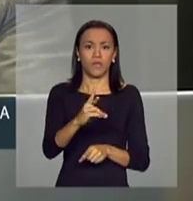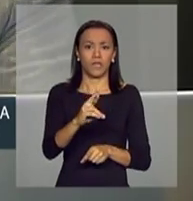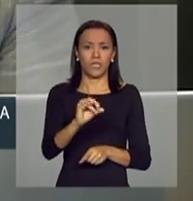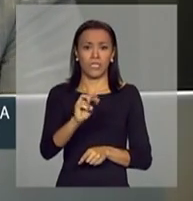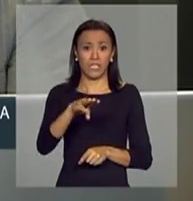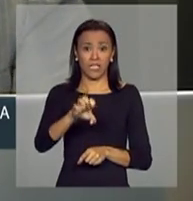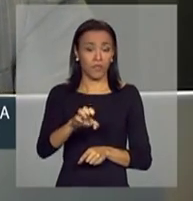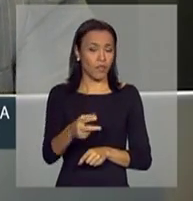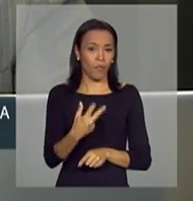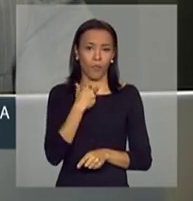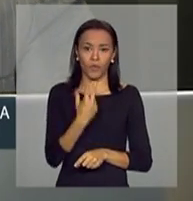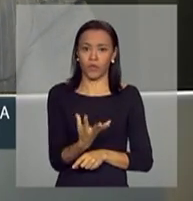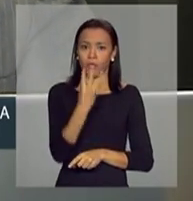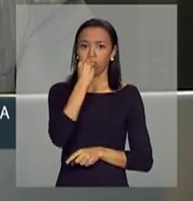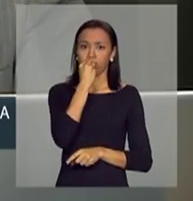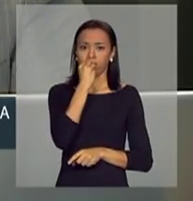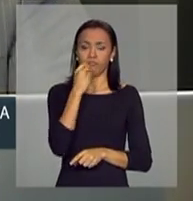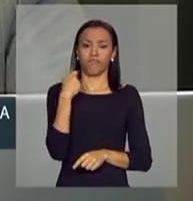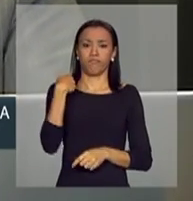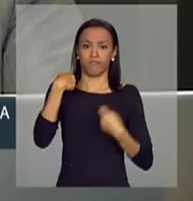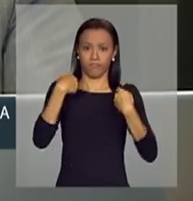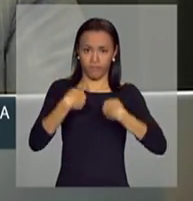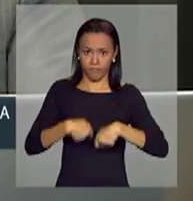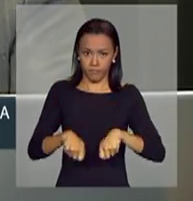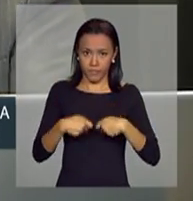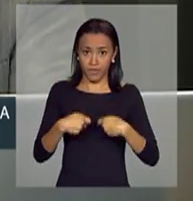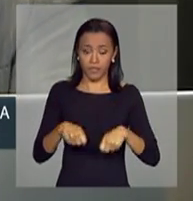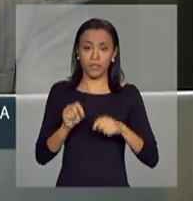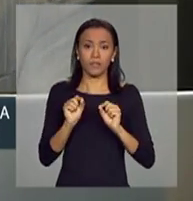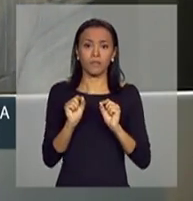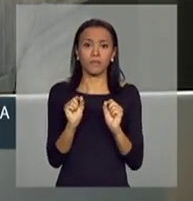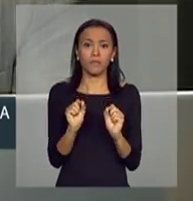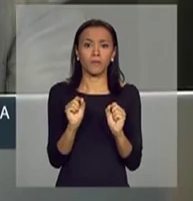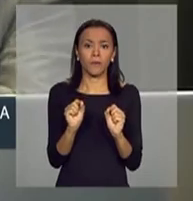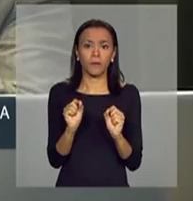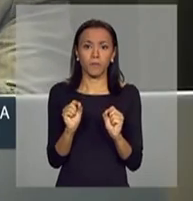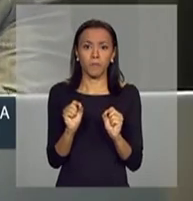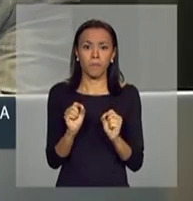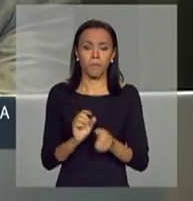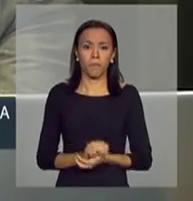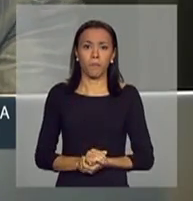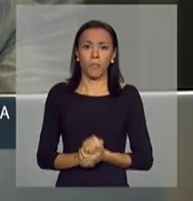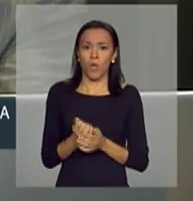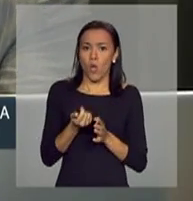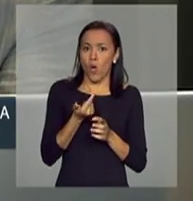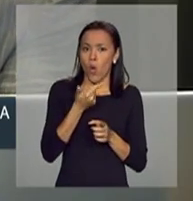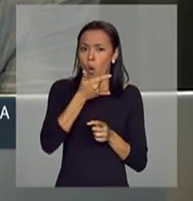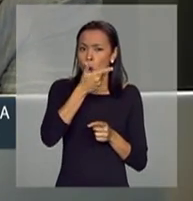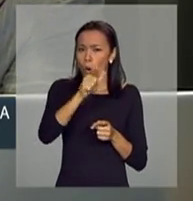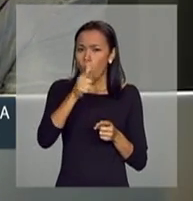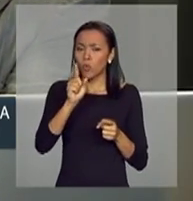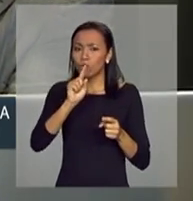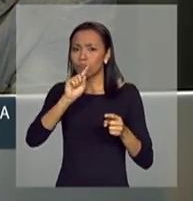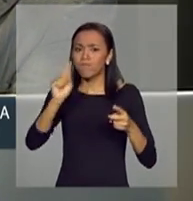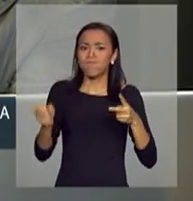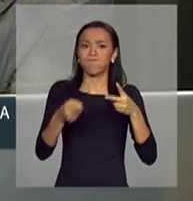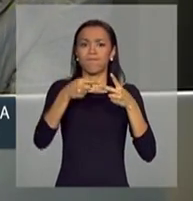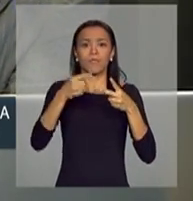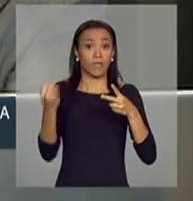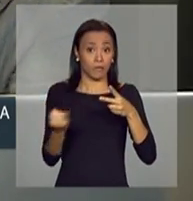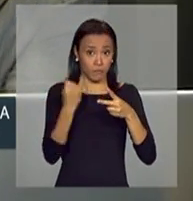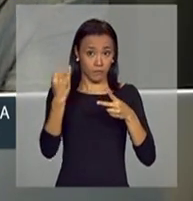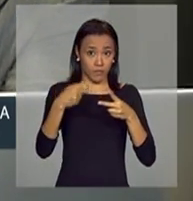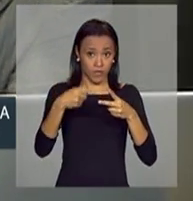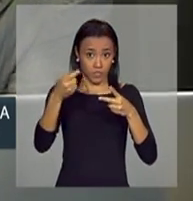es el reto. El segundo tema que me parece fundamental aquí es que otro punto que probablemente